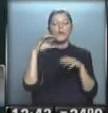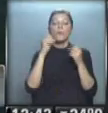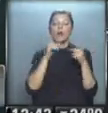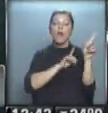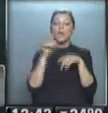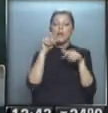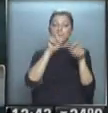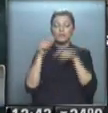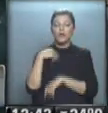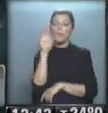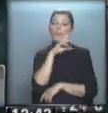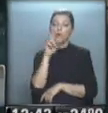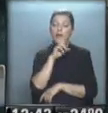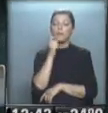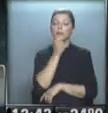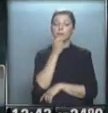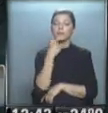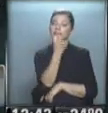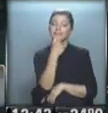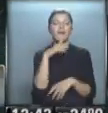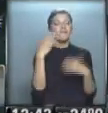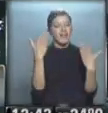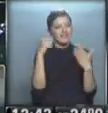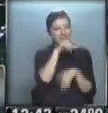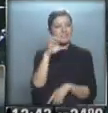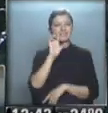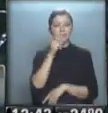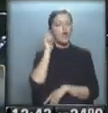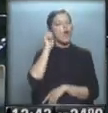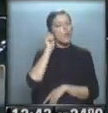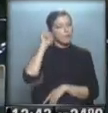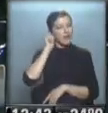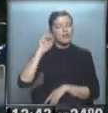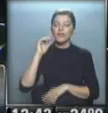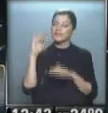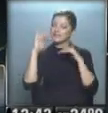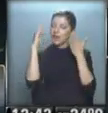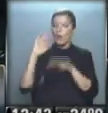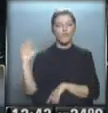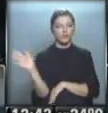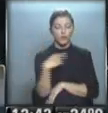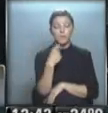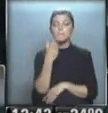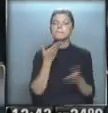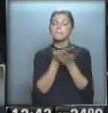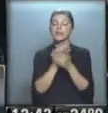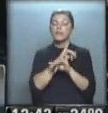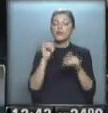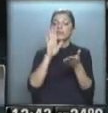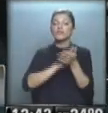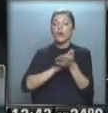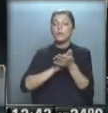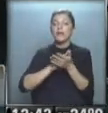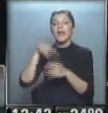llamando. Justamente Rosa del Talar dice, felicidades para Pedro Brigger en su cumpleaños. Manda saludos para todos. Y pide si pueden hacer un informe sobre el desempleo en